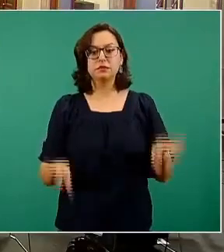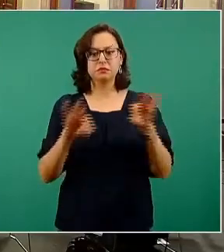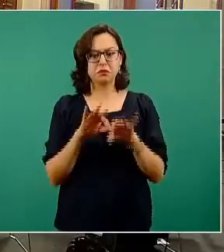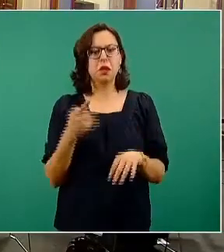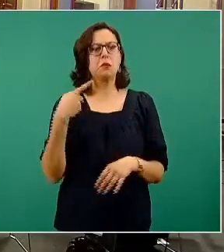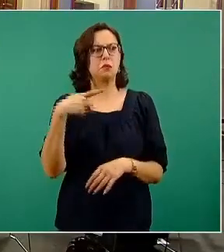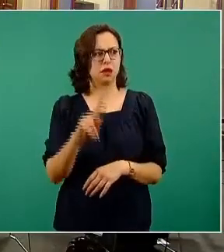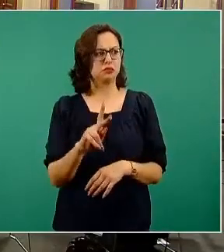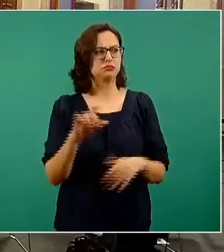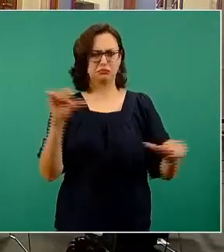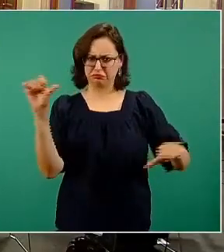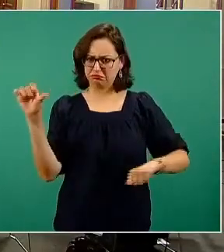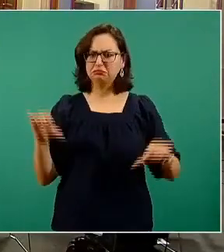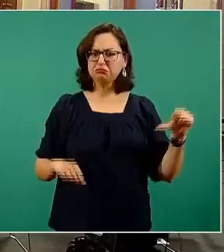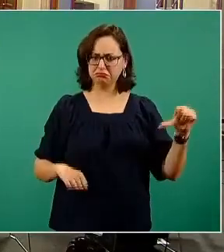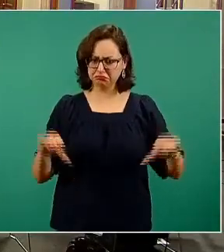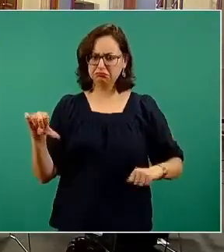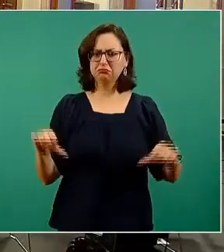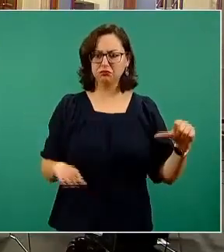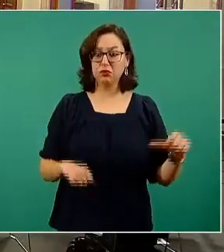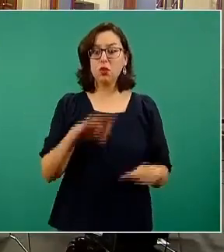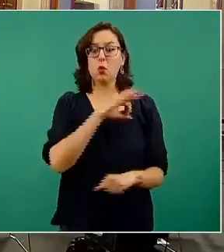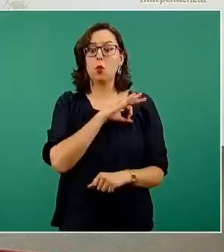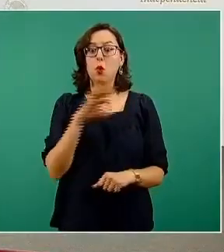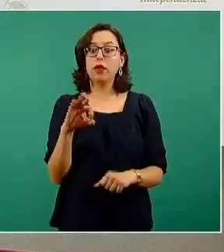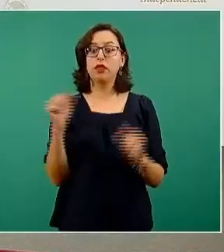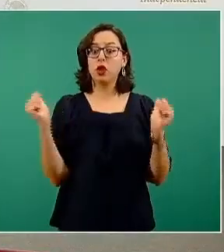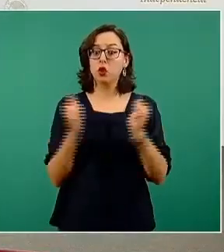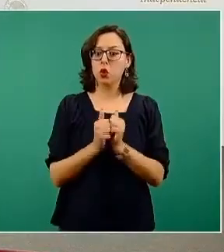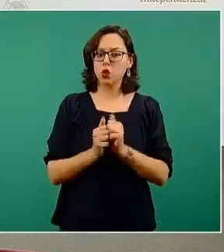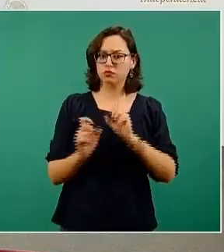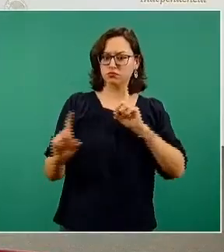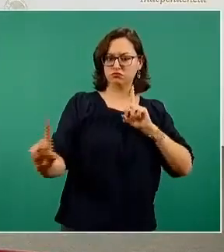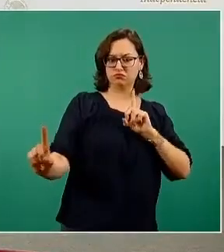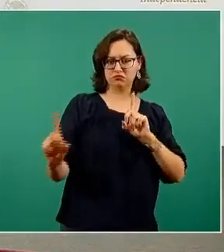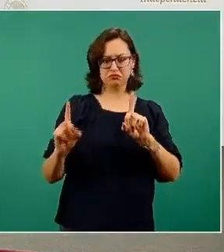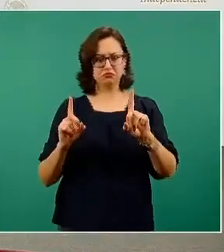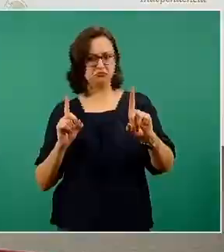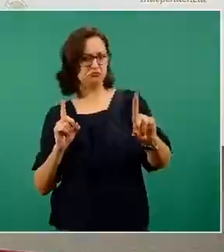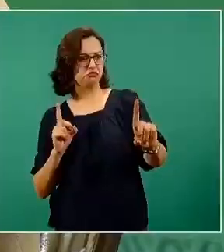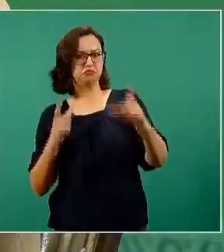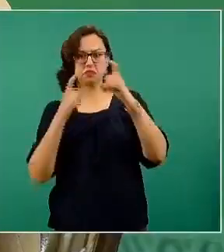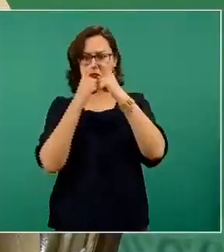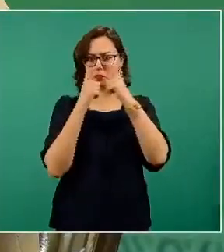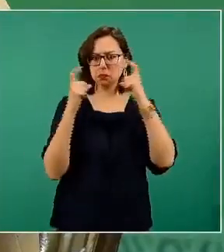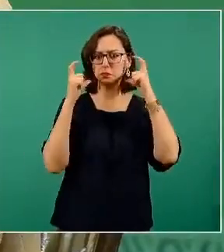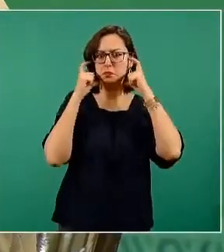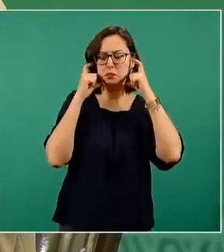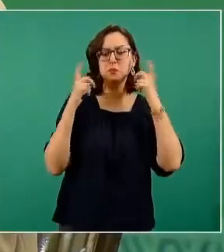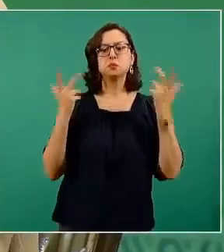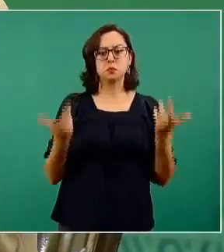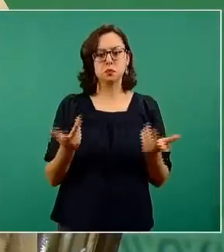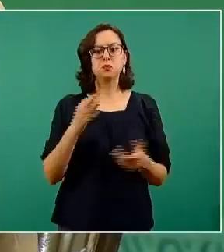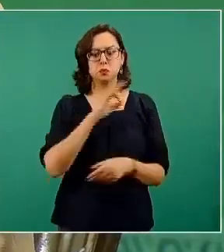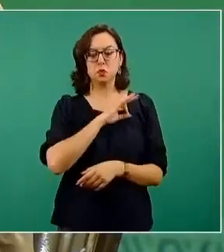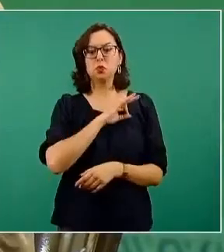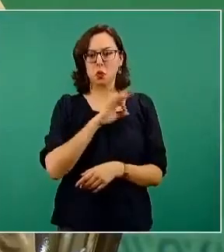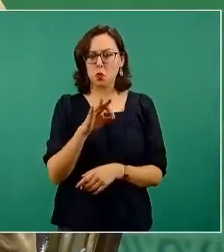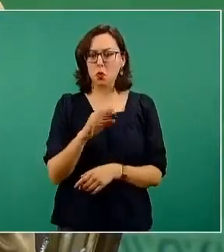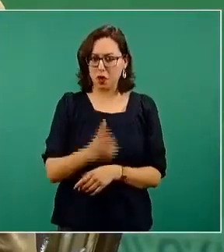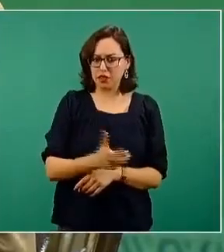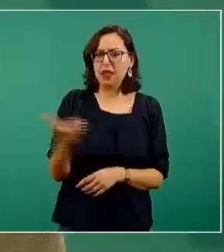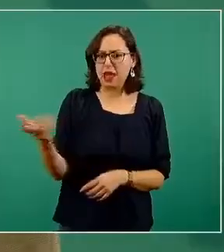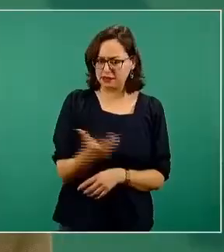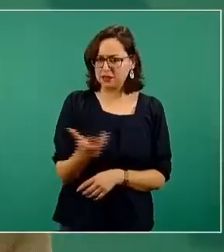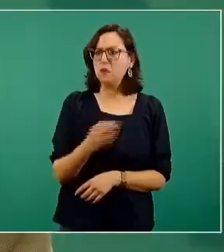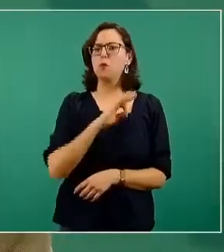en el espacio público, cuidando sana distancia, cuidando tapabocas, hay mucho, sí se puede usar, sí se puede usar el